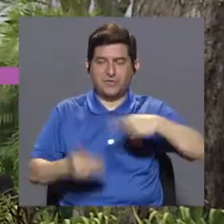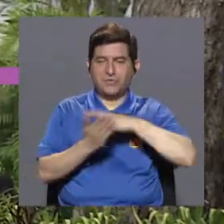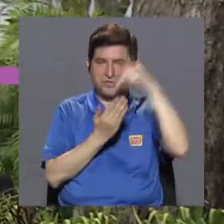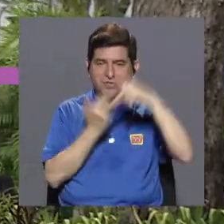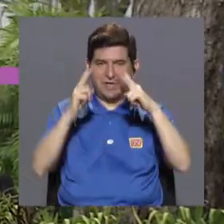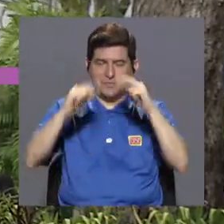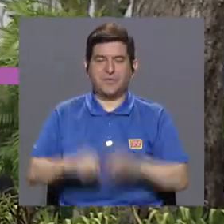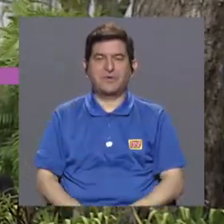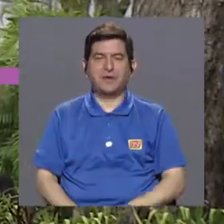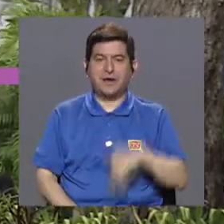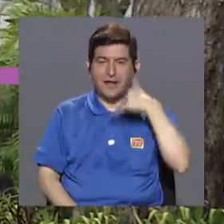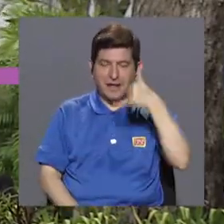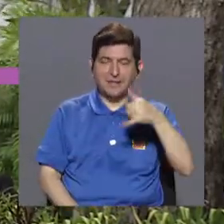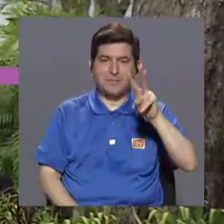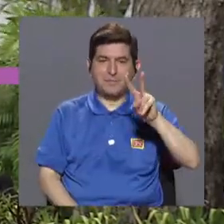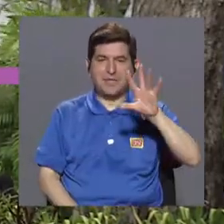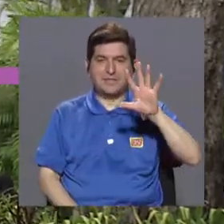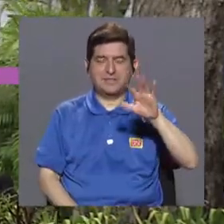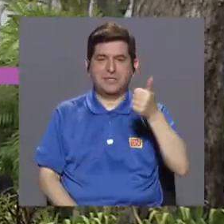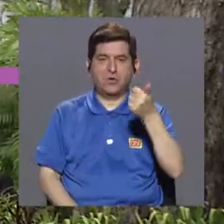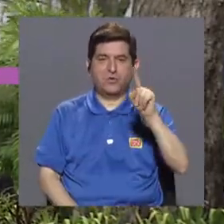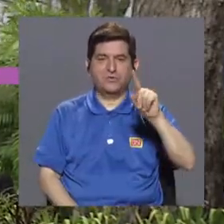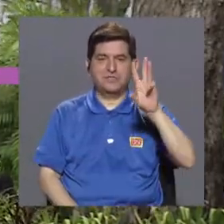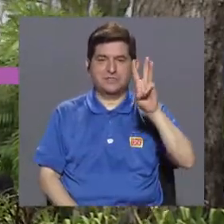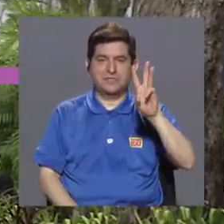acá en el programa a nuestro teléfono